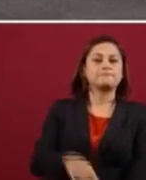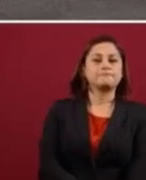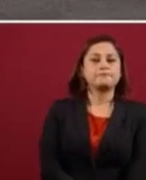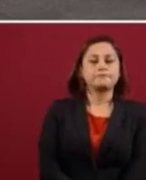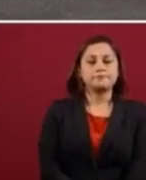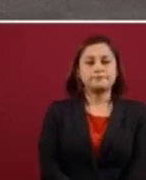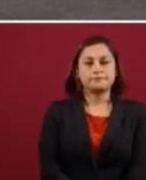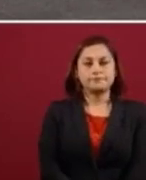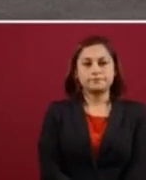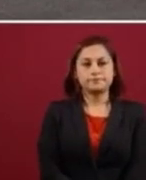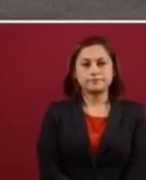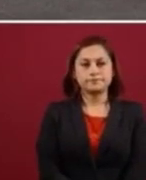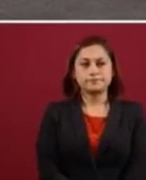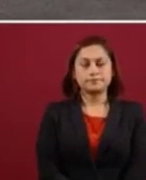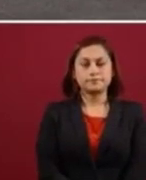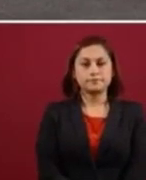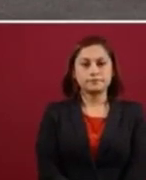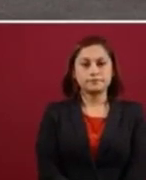y